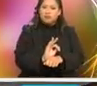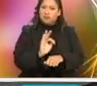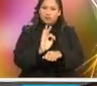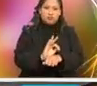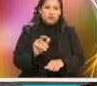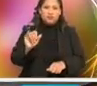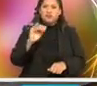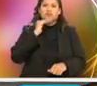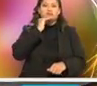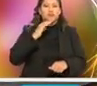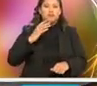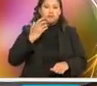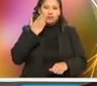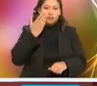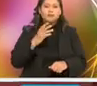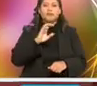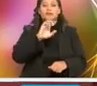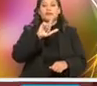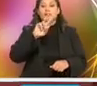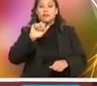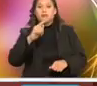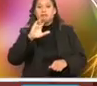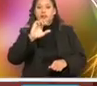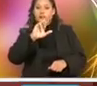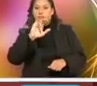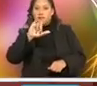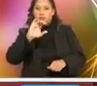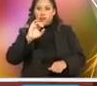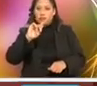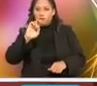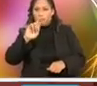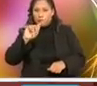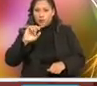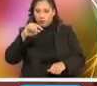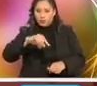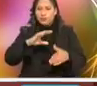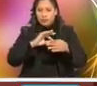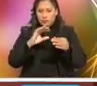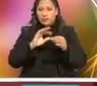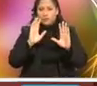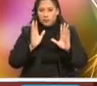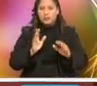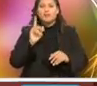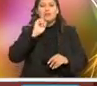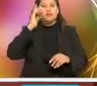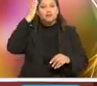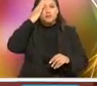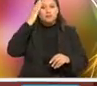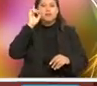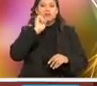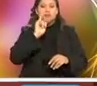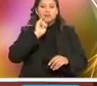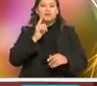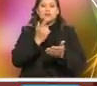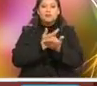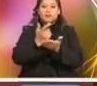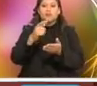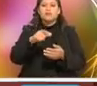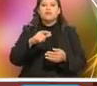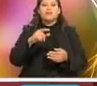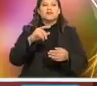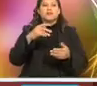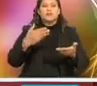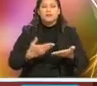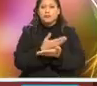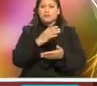¿no? Luego, Elvia Carrillo Puerto, de la cual ya hablamos alguna vez en esta sección, fue una lideresa feminista y sufragista mexicana, nació en Motul